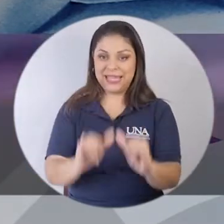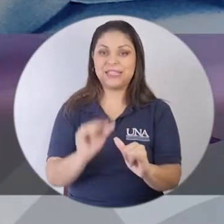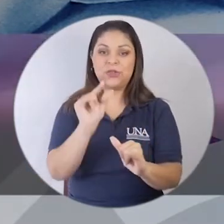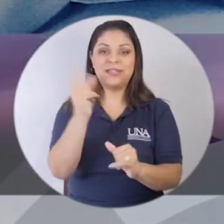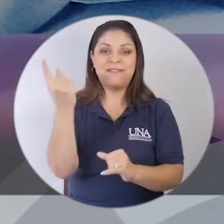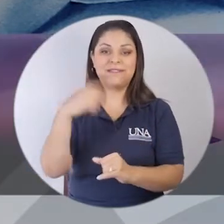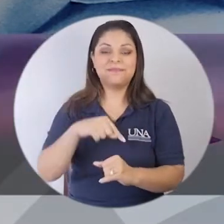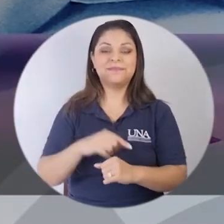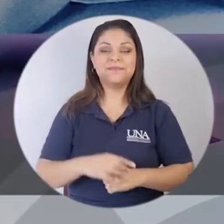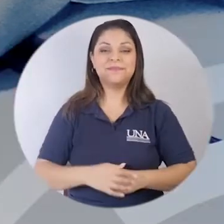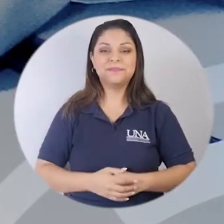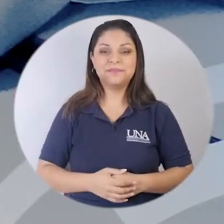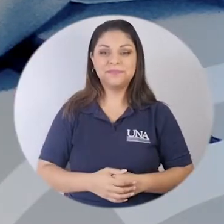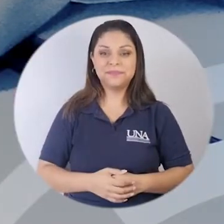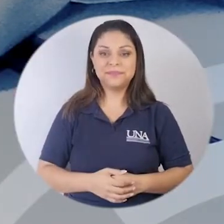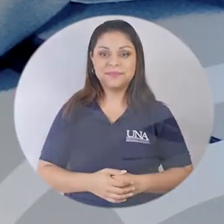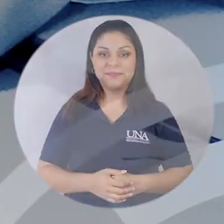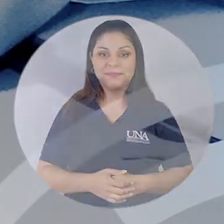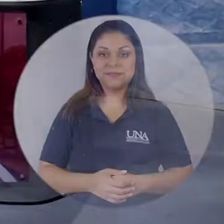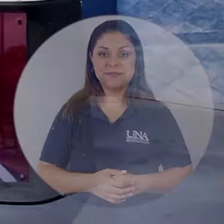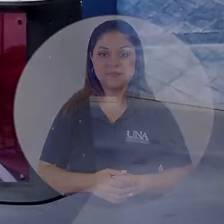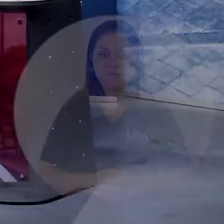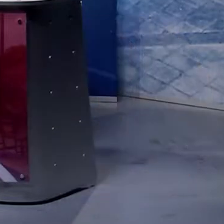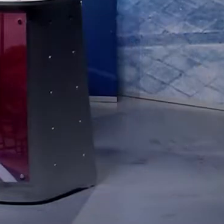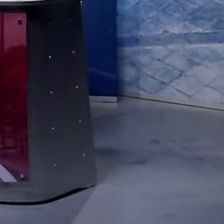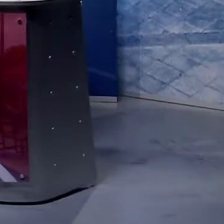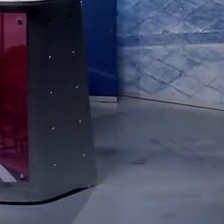pausa, quédese con nosotros que ya volvemos.